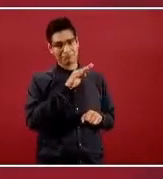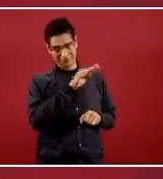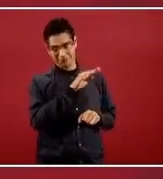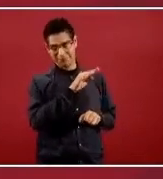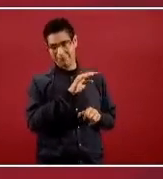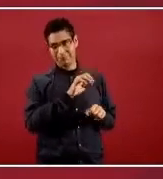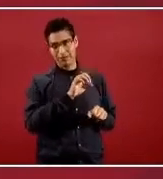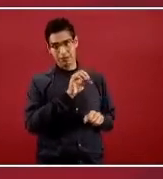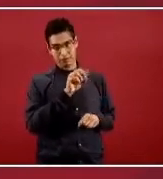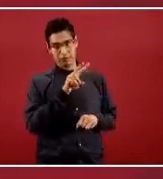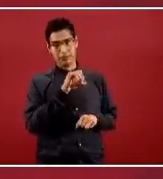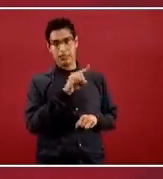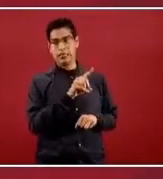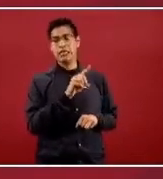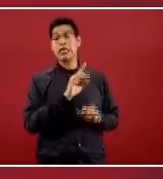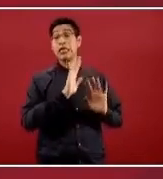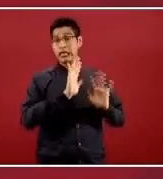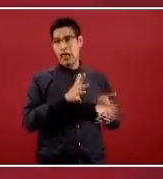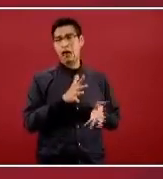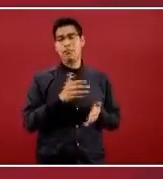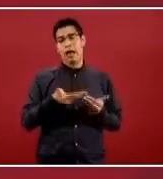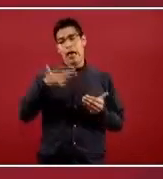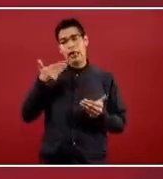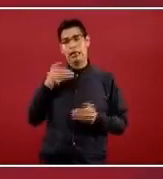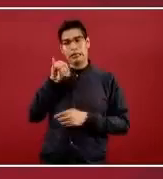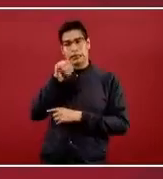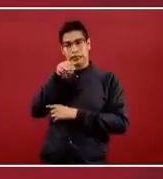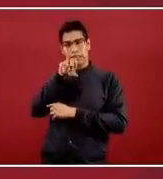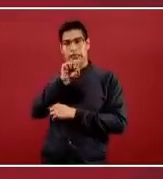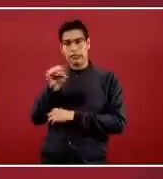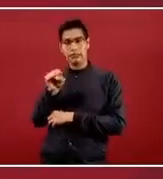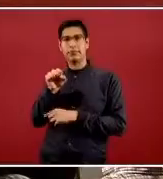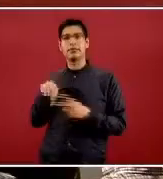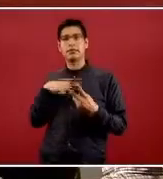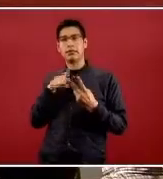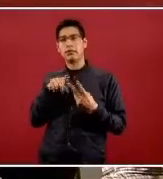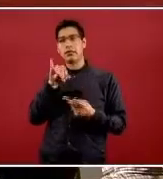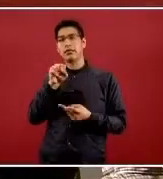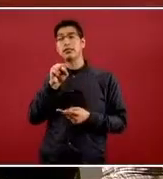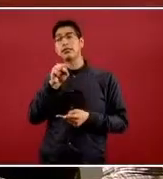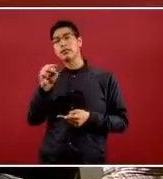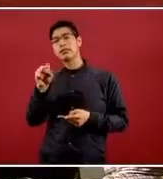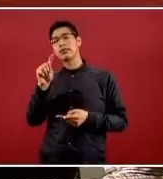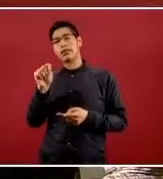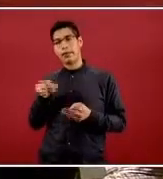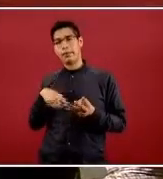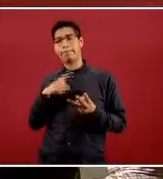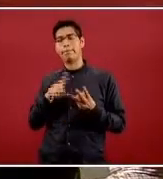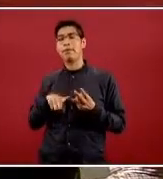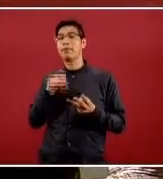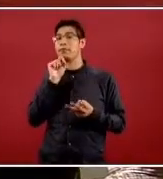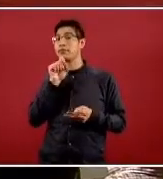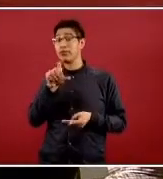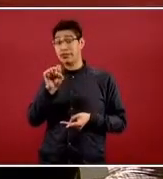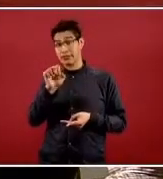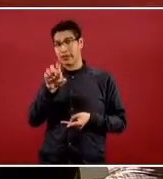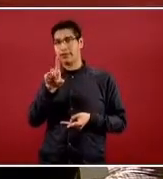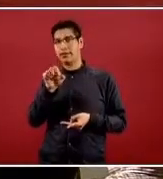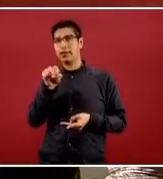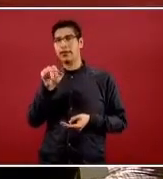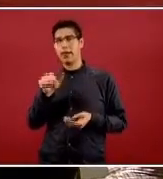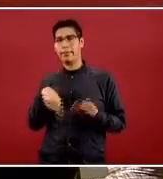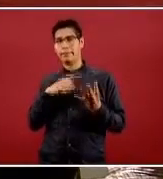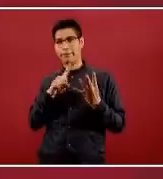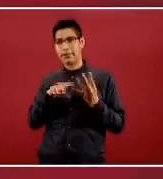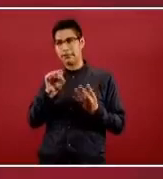IMSS, lo sabemos para el ISSSTE, lo sabemos para la contribución de Plan SEDENA, el Plan DN3 y Plan CEMAR, pero queremos presentarlo